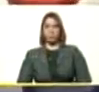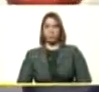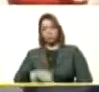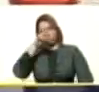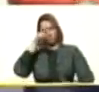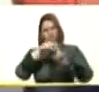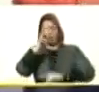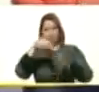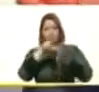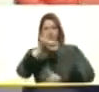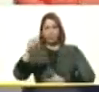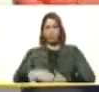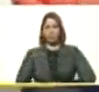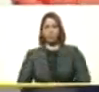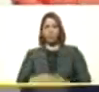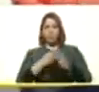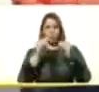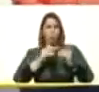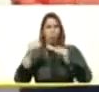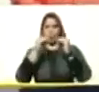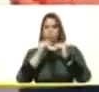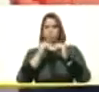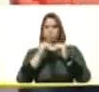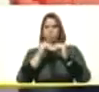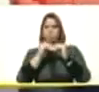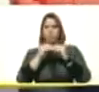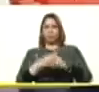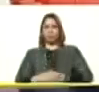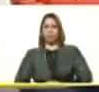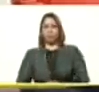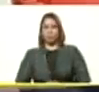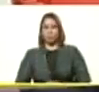Rumbo al 2030 a todos.